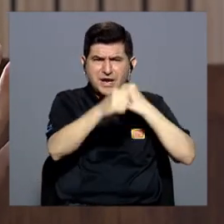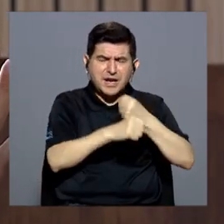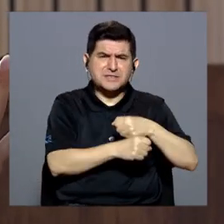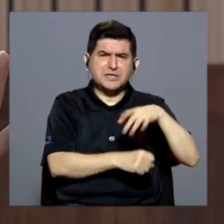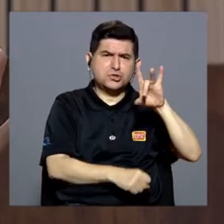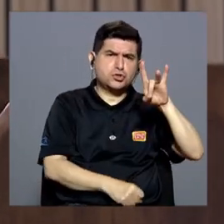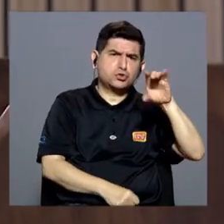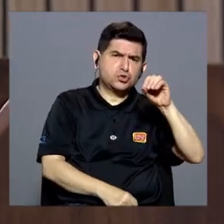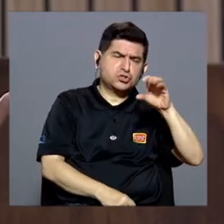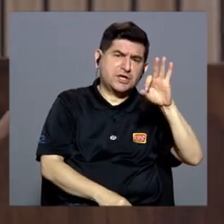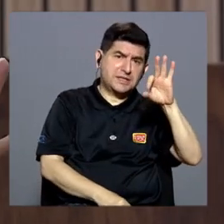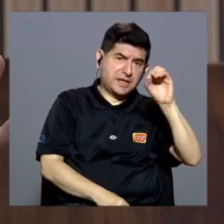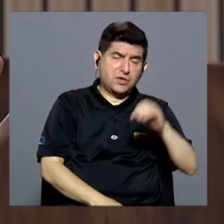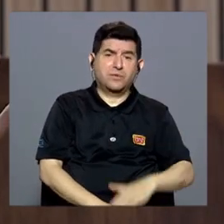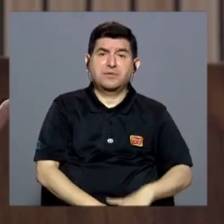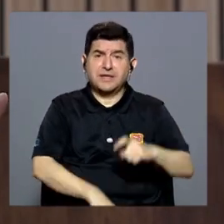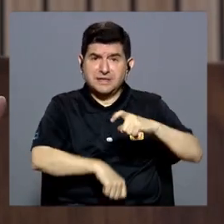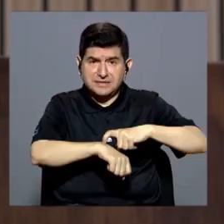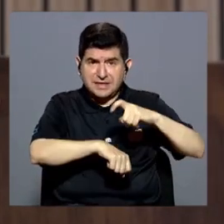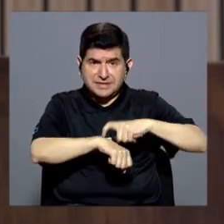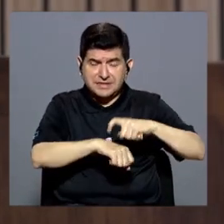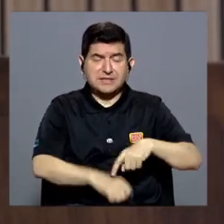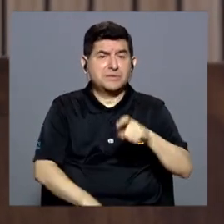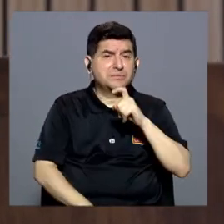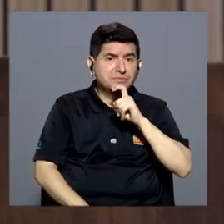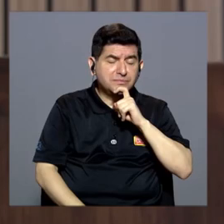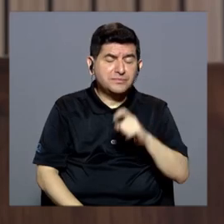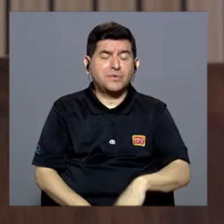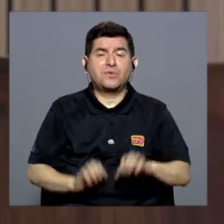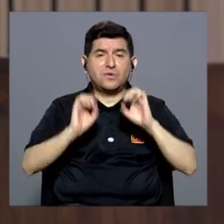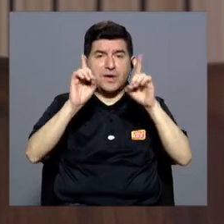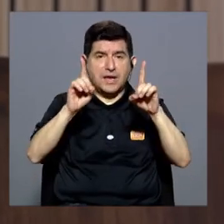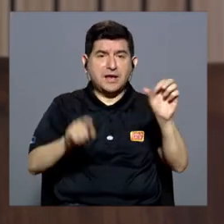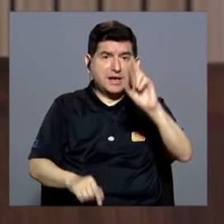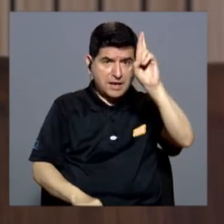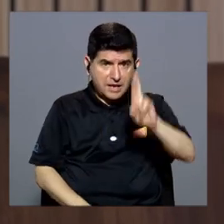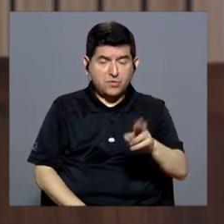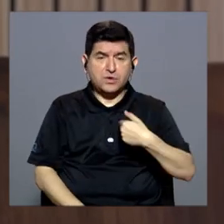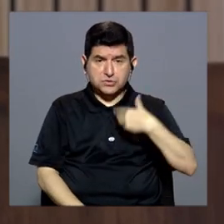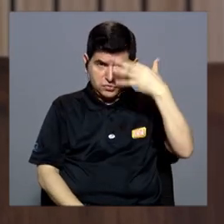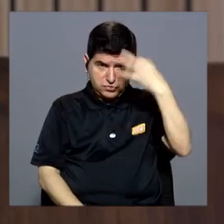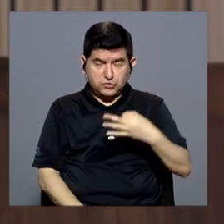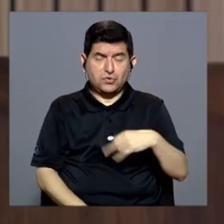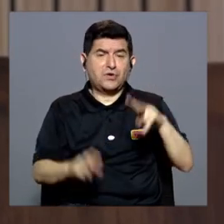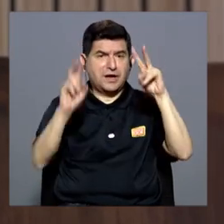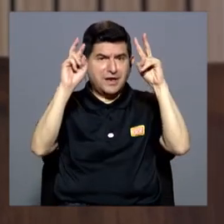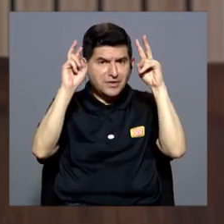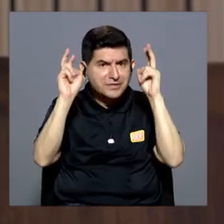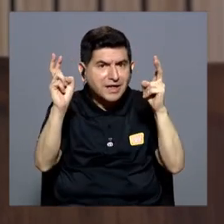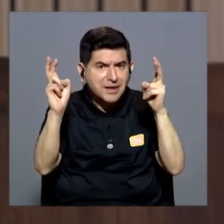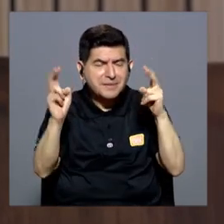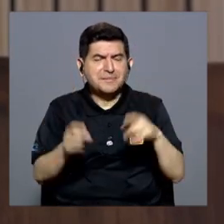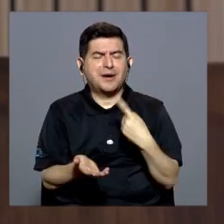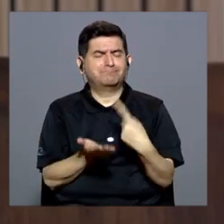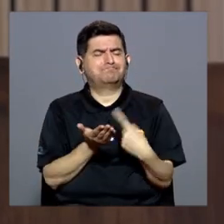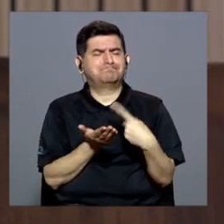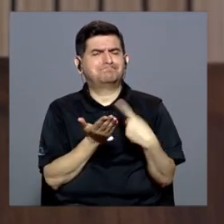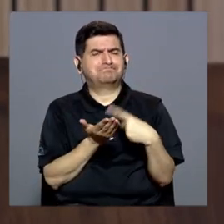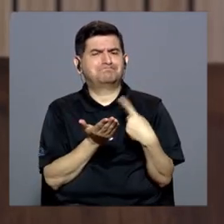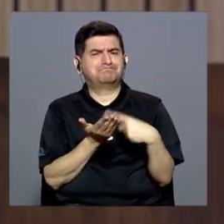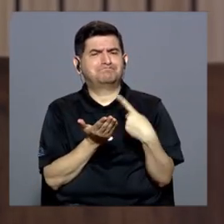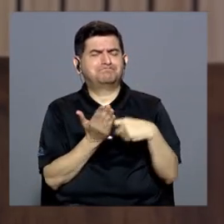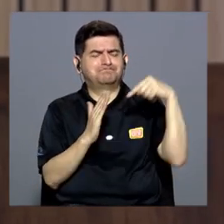90, que fue un periodo de inflexión en la educación costarricense? Yo creo que eso es un tema que tiene que discutirse